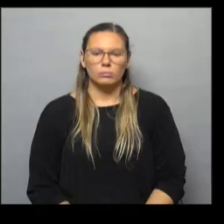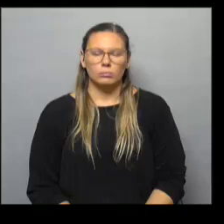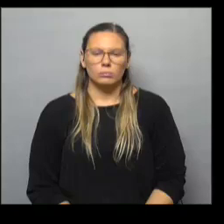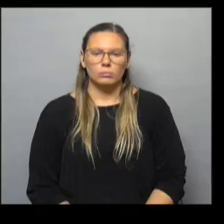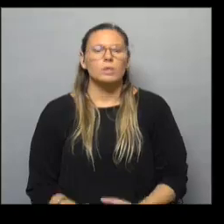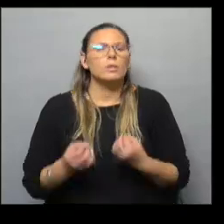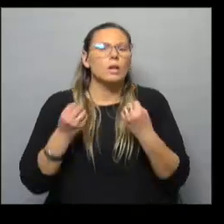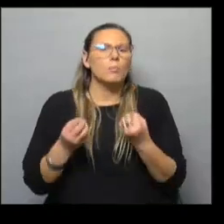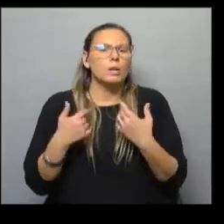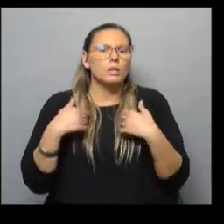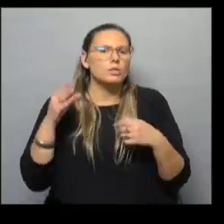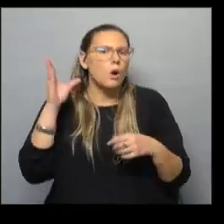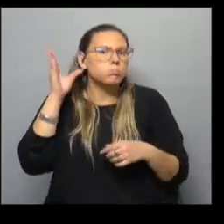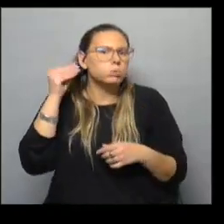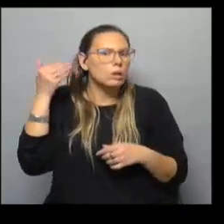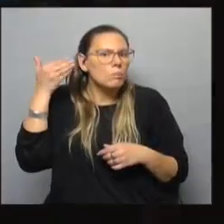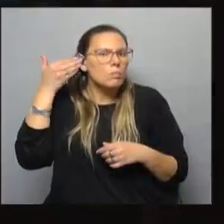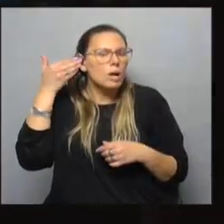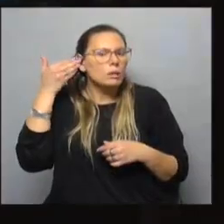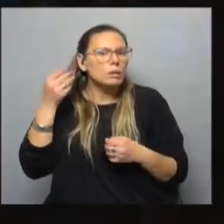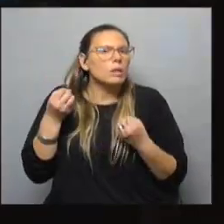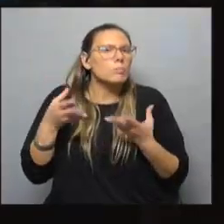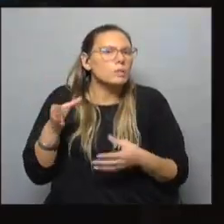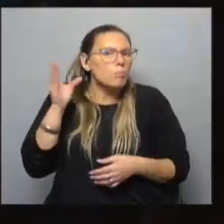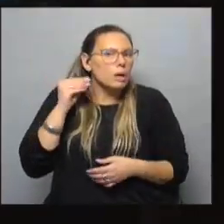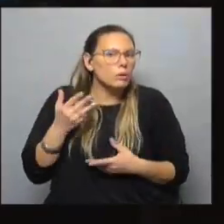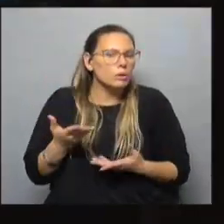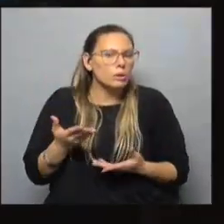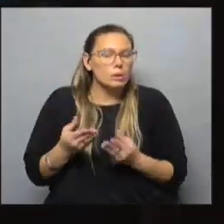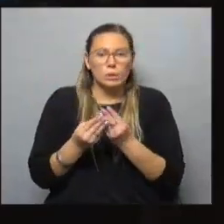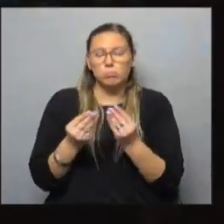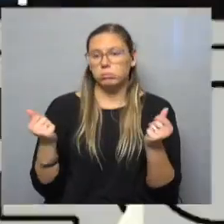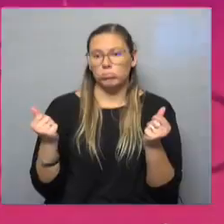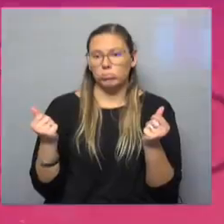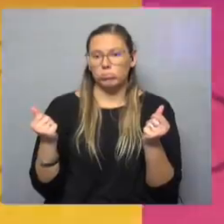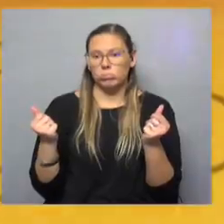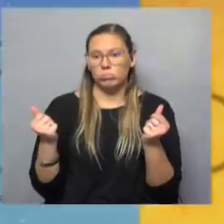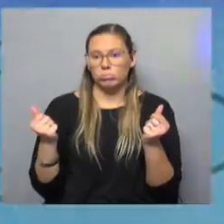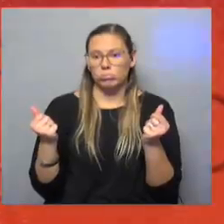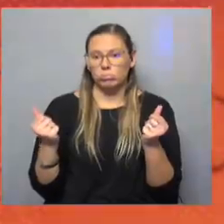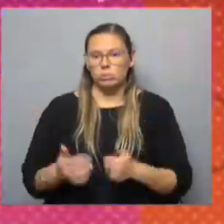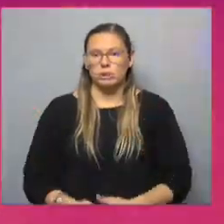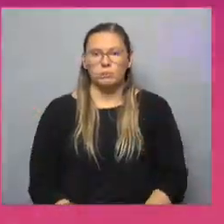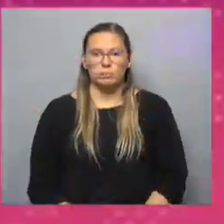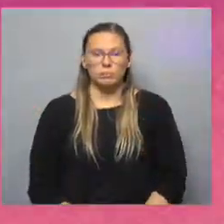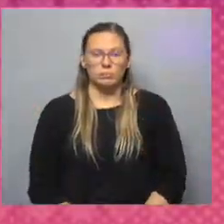¿Y qué pasa si yo me apago el implante y el audífono, papá? Desapareces.